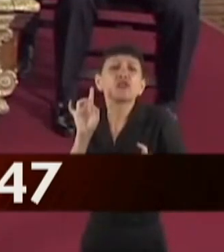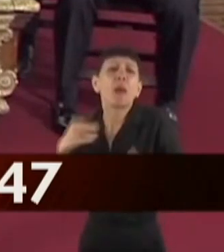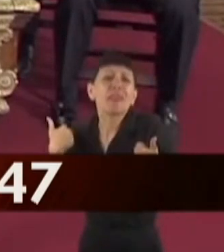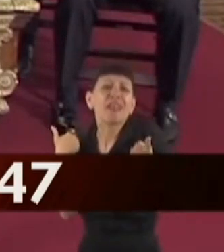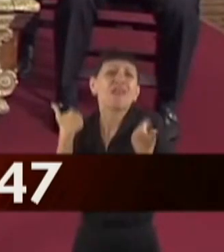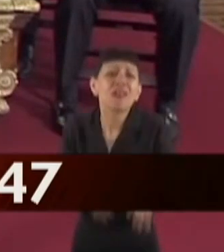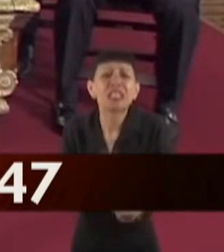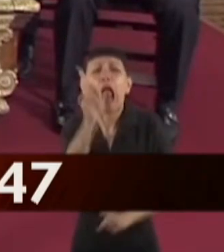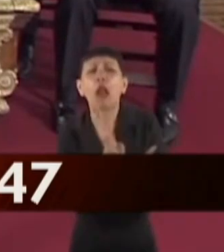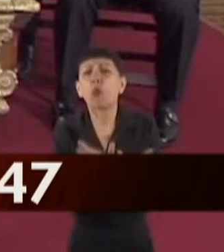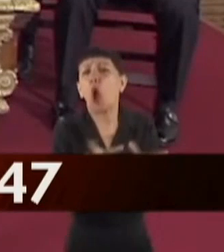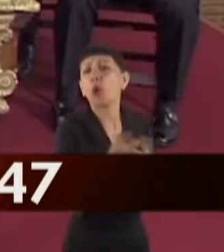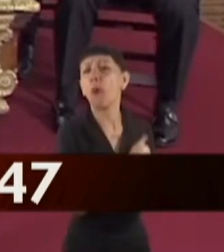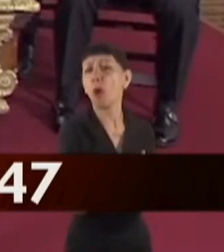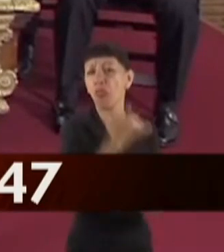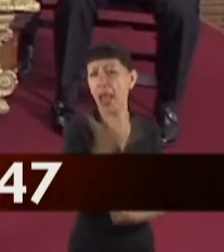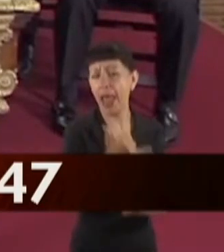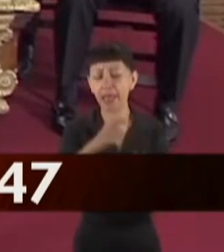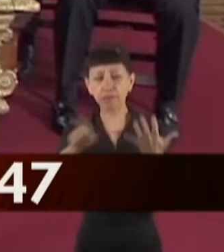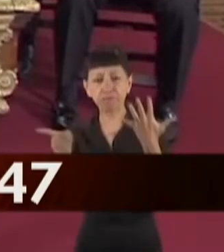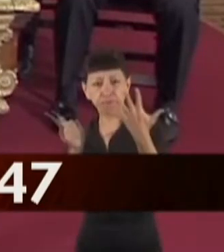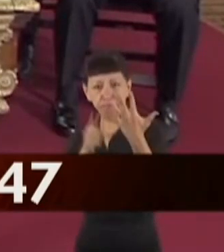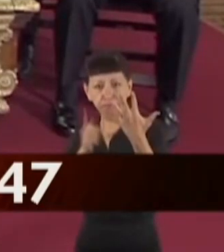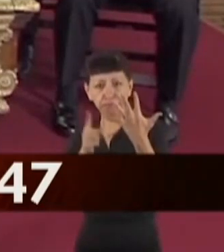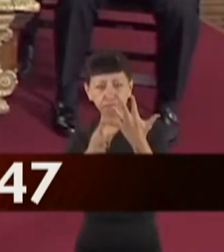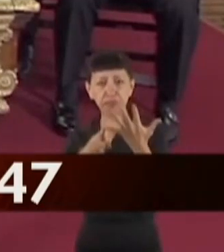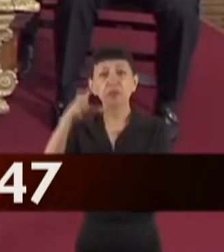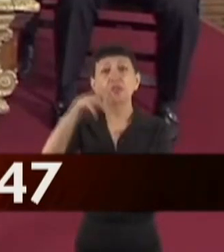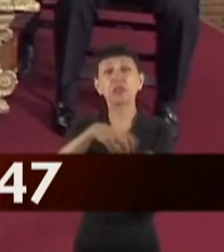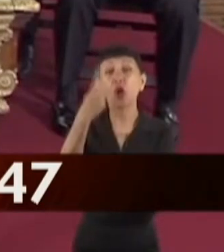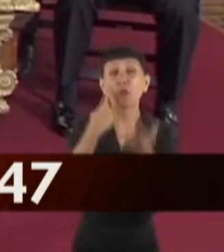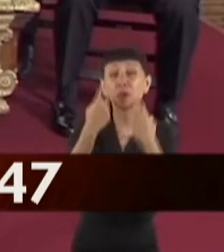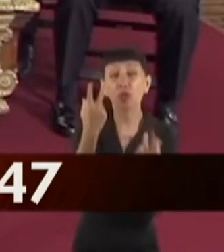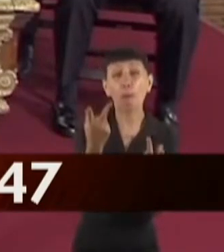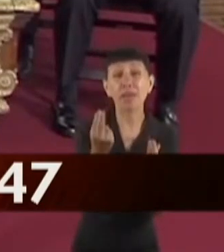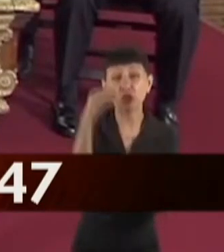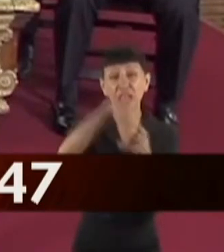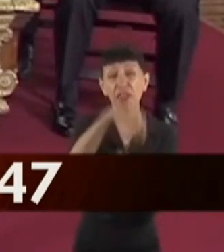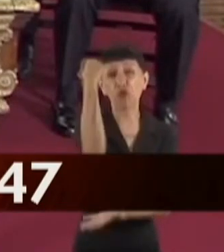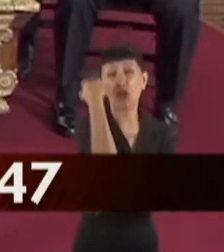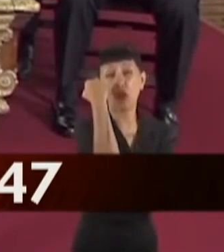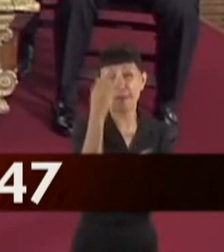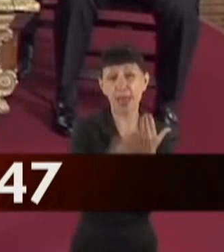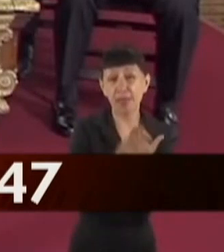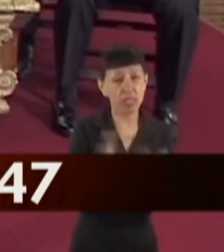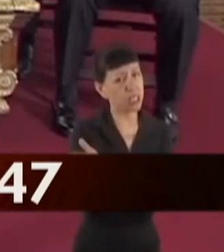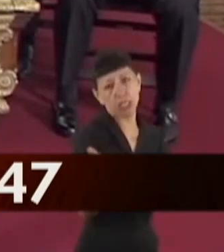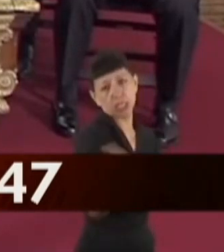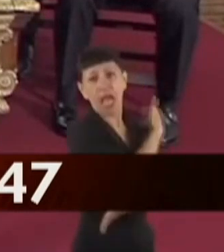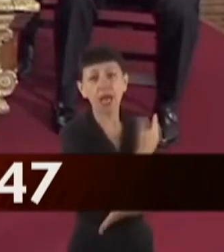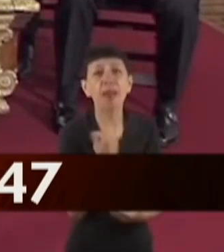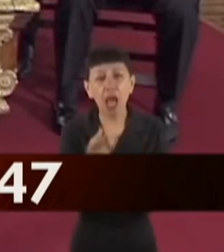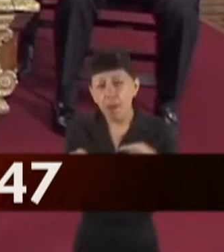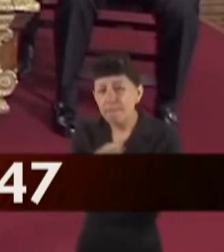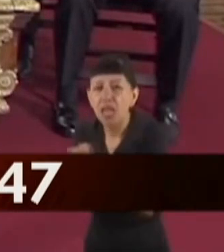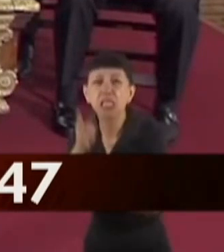si no hubiera ocurrido esto. Y la cantidad de dinero que se gasta en las agencias. Entonces esto de alguna manera visibiliza